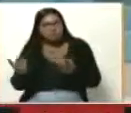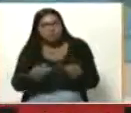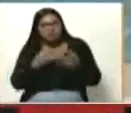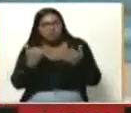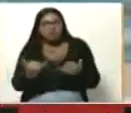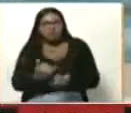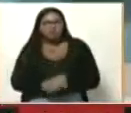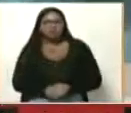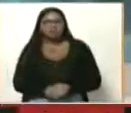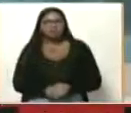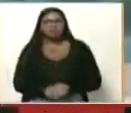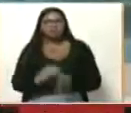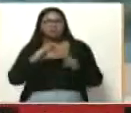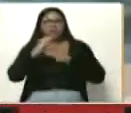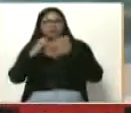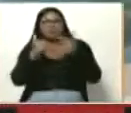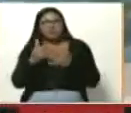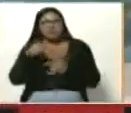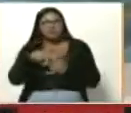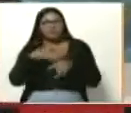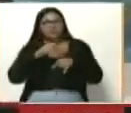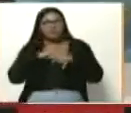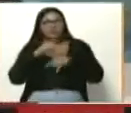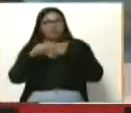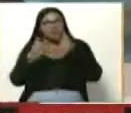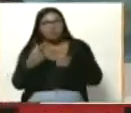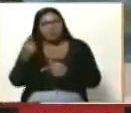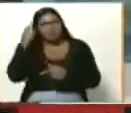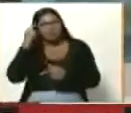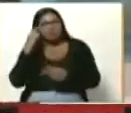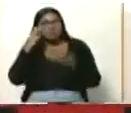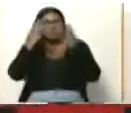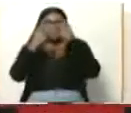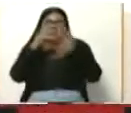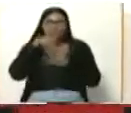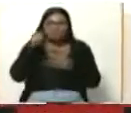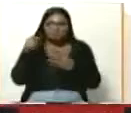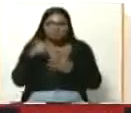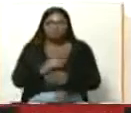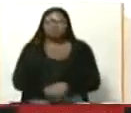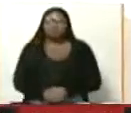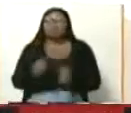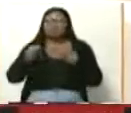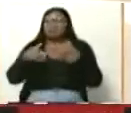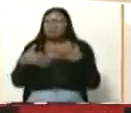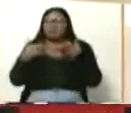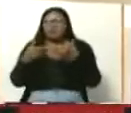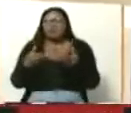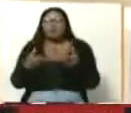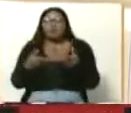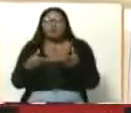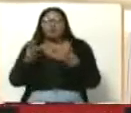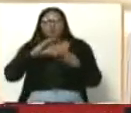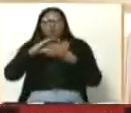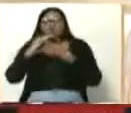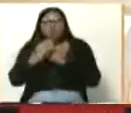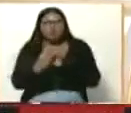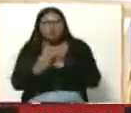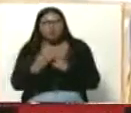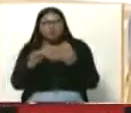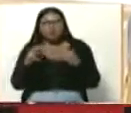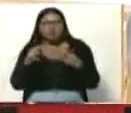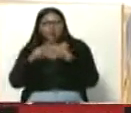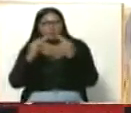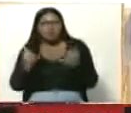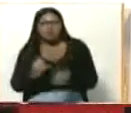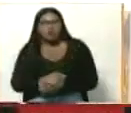propuestas culturales durante estos días de la feria. Claro que sí, la feria brinda una oferta cultural. La feria es un encuentro